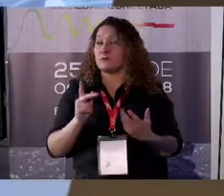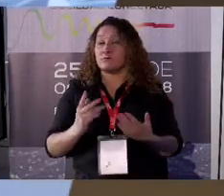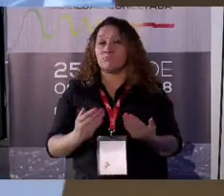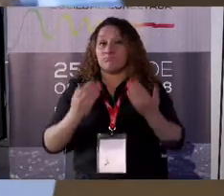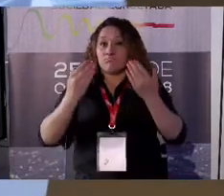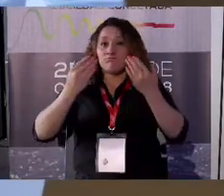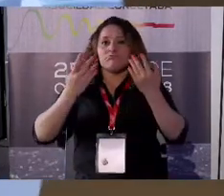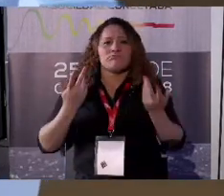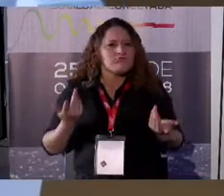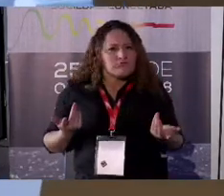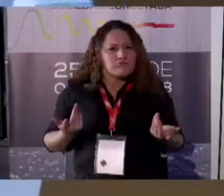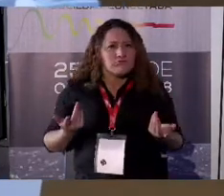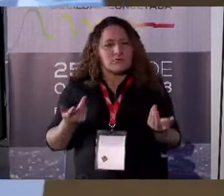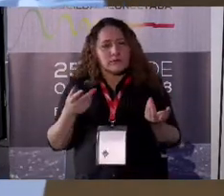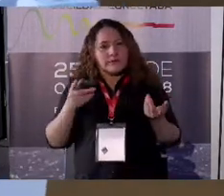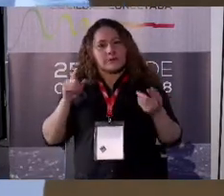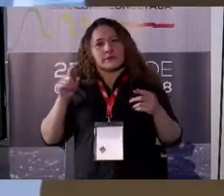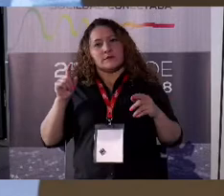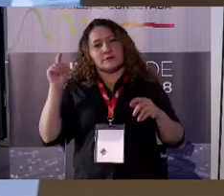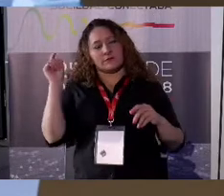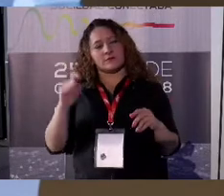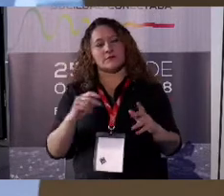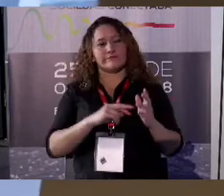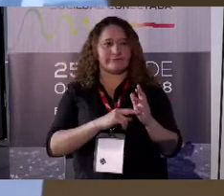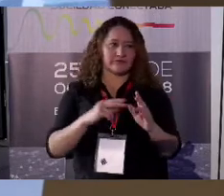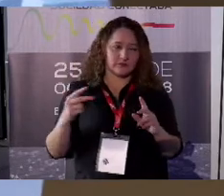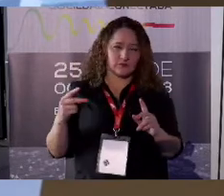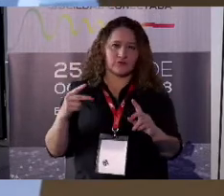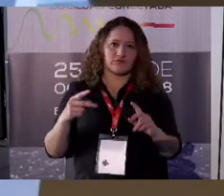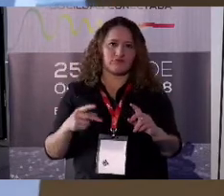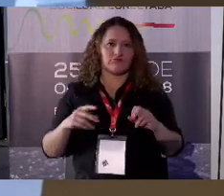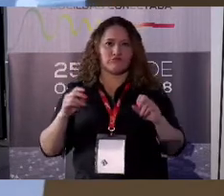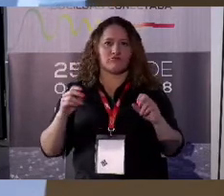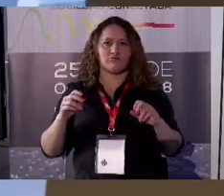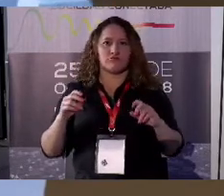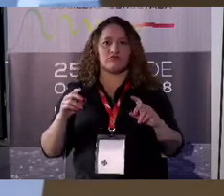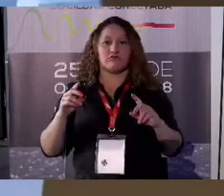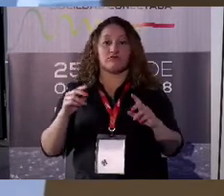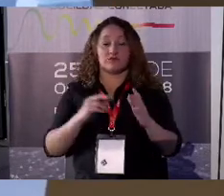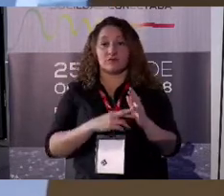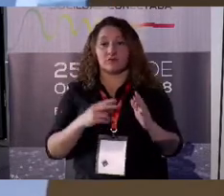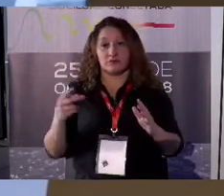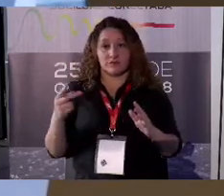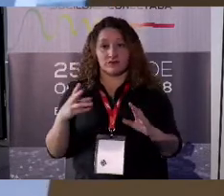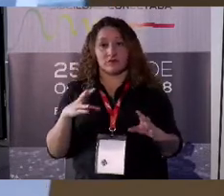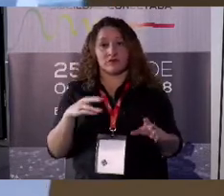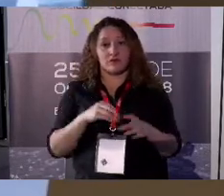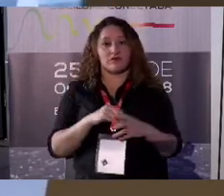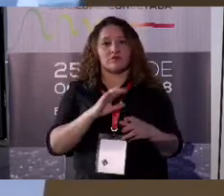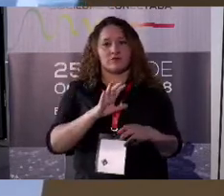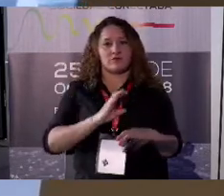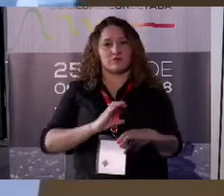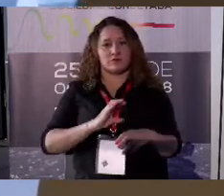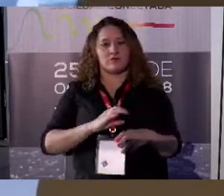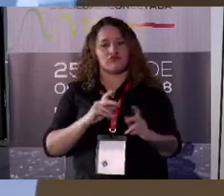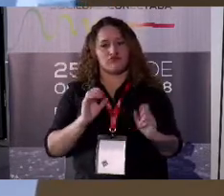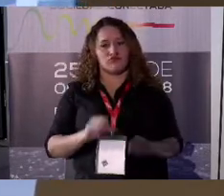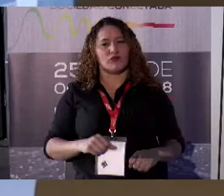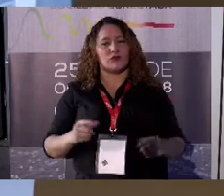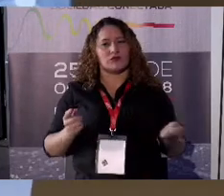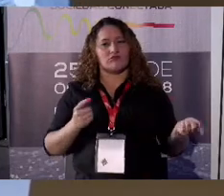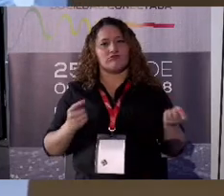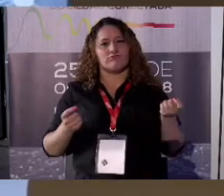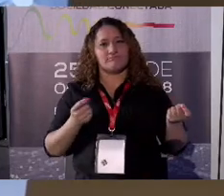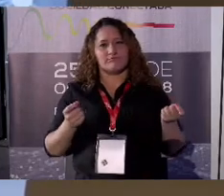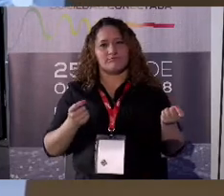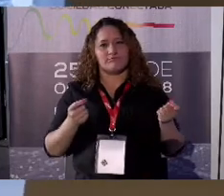Para que esto funcione, se necesita de tecnología que sea capaz de, que sea capaz de controlar el acceso,